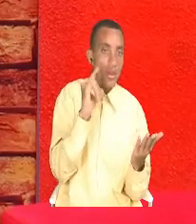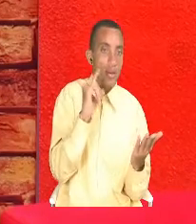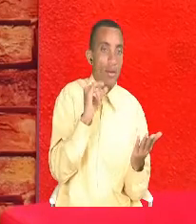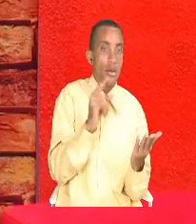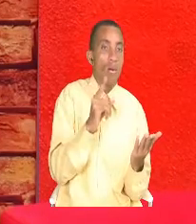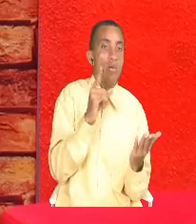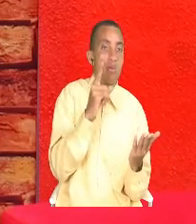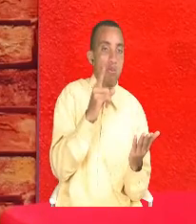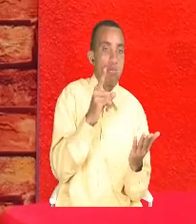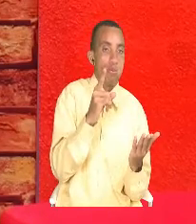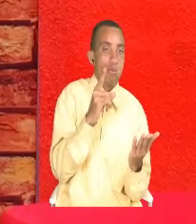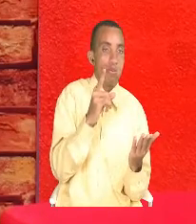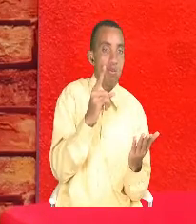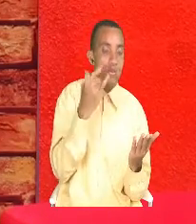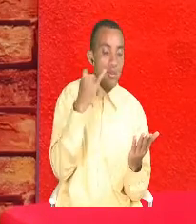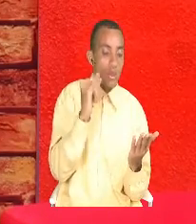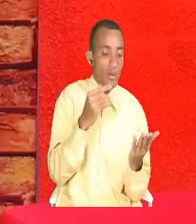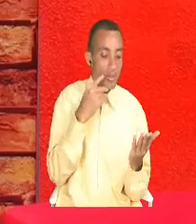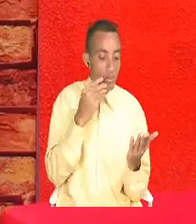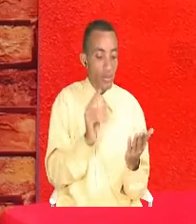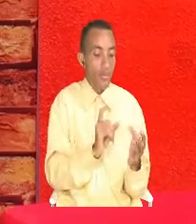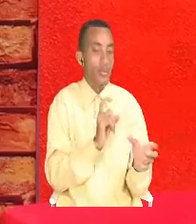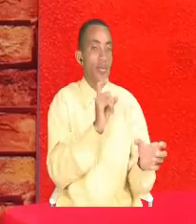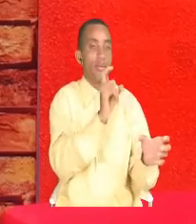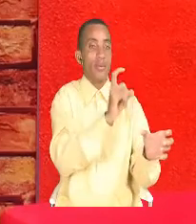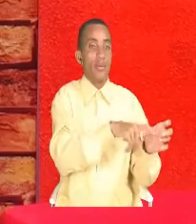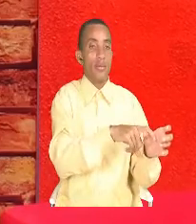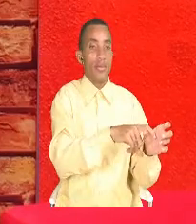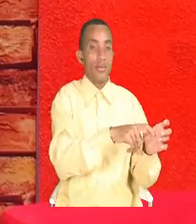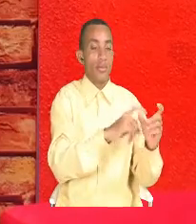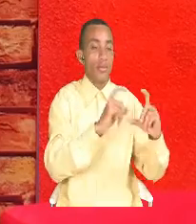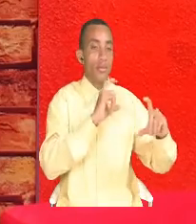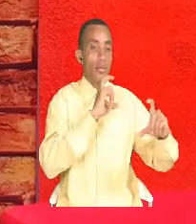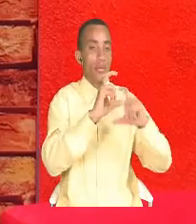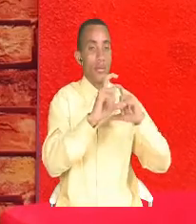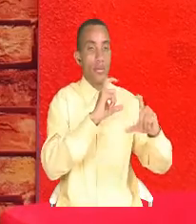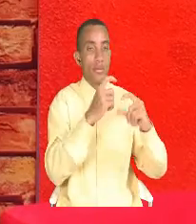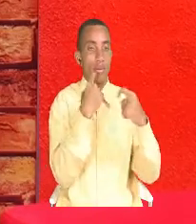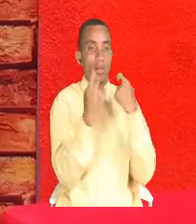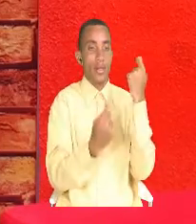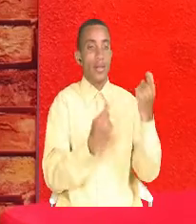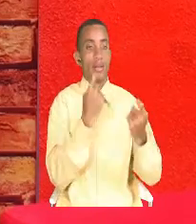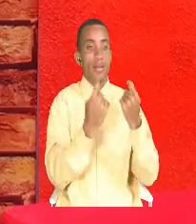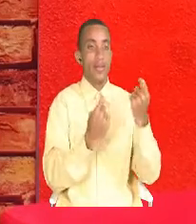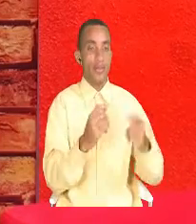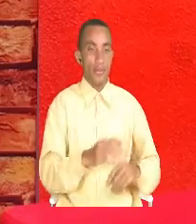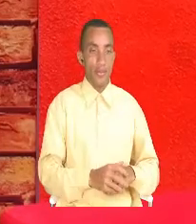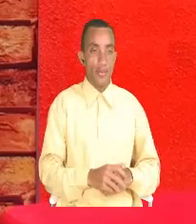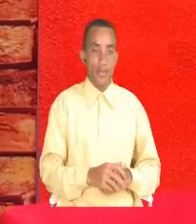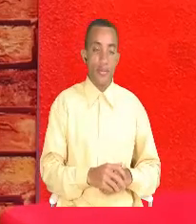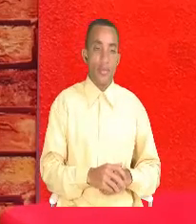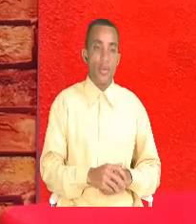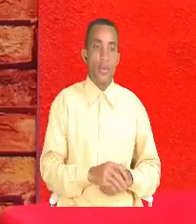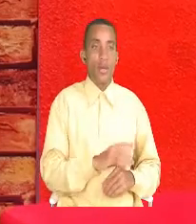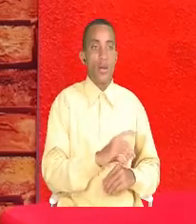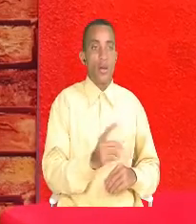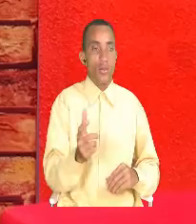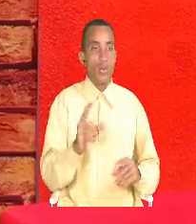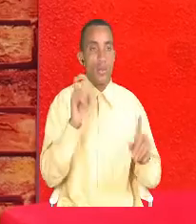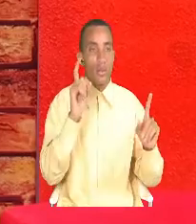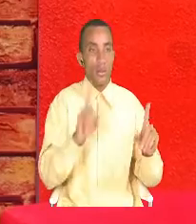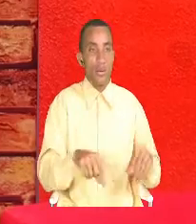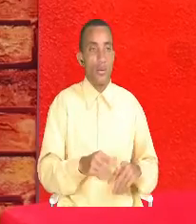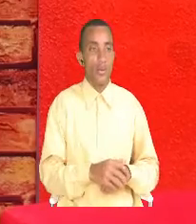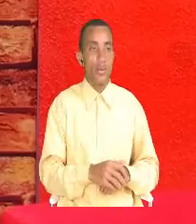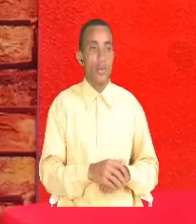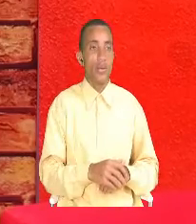de esta entidad y lo registran, ¿sí?, en el registro mercantil. Esto más o menos como a rasgos mayores lo que debe hacer y de